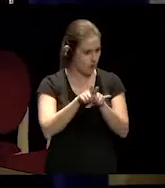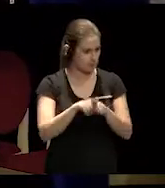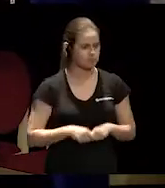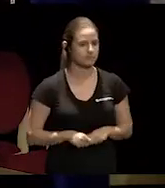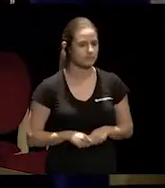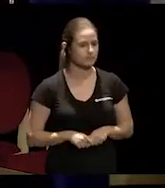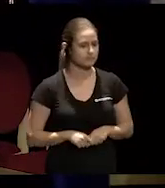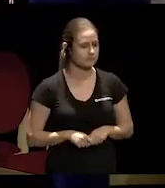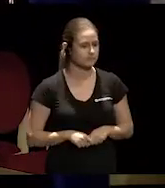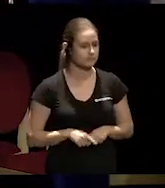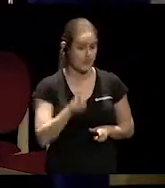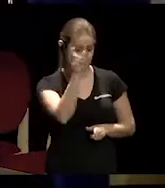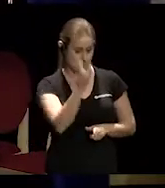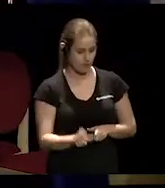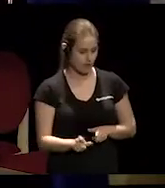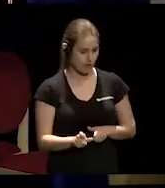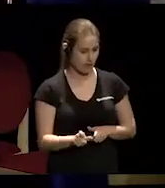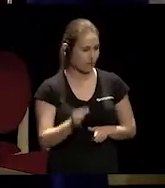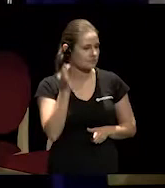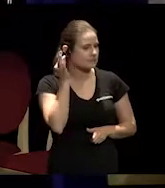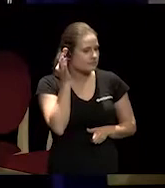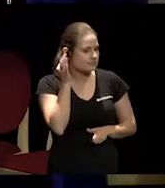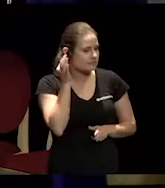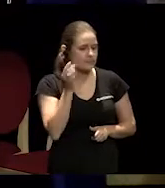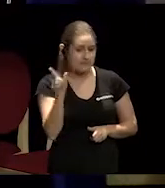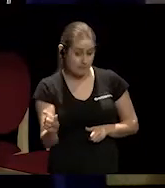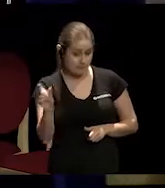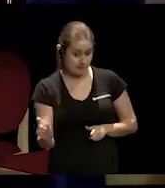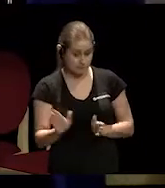Y esta persona es